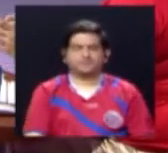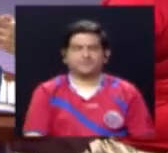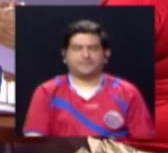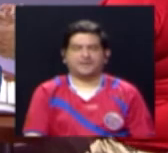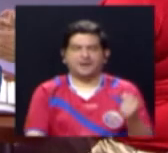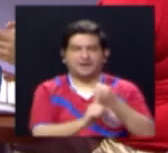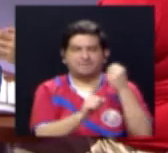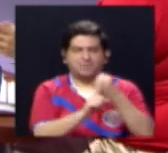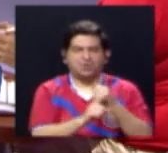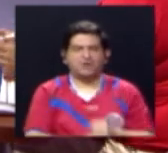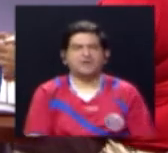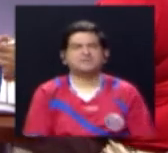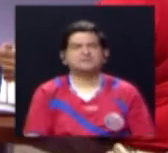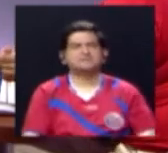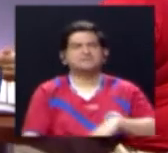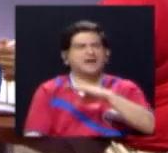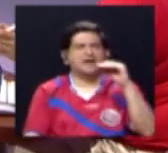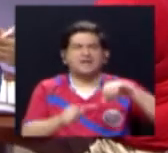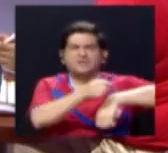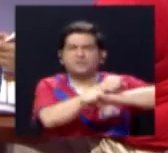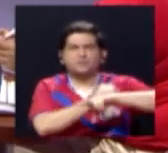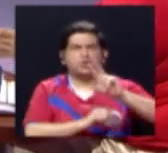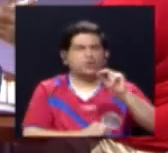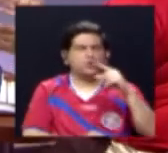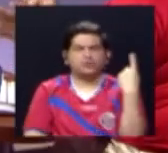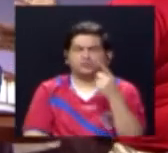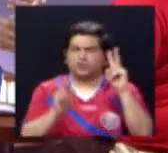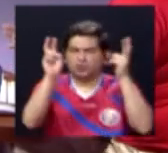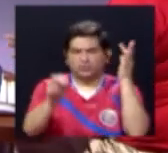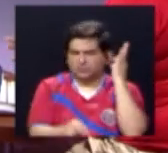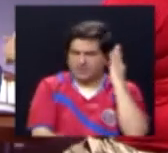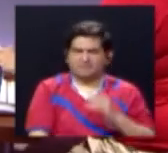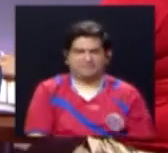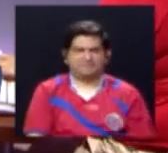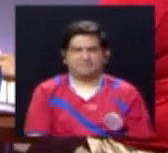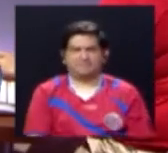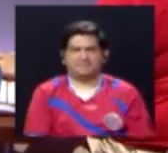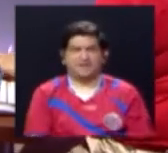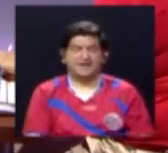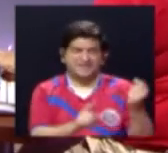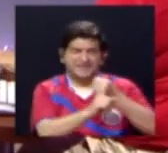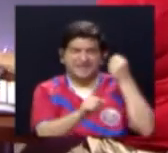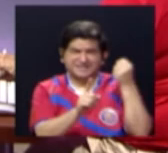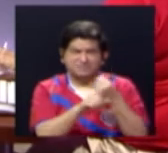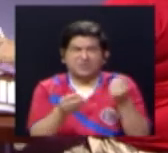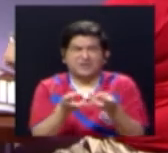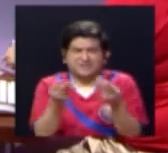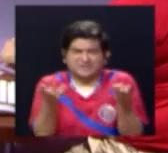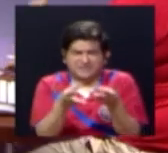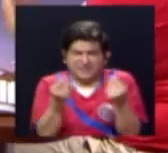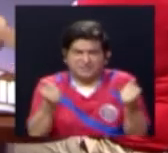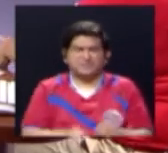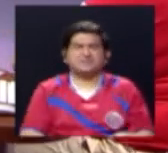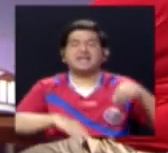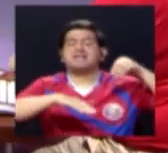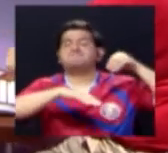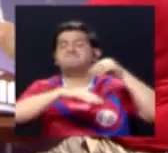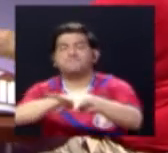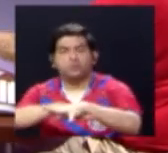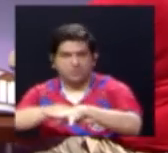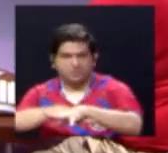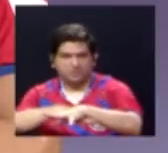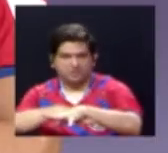el tema de la violencia del fútbol no es un tema de las mujeres es como verdad las violencias que se generan vienen a repercutir